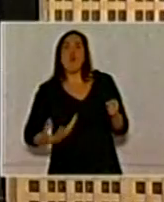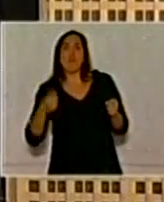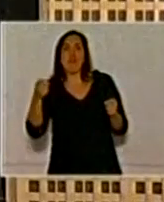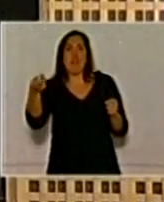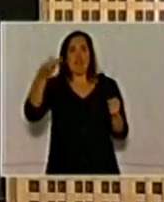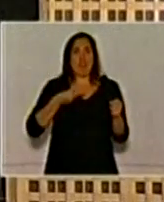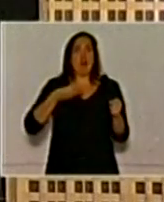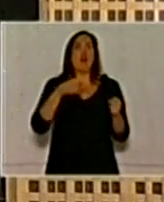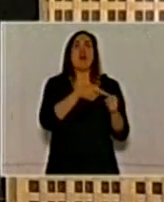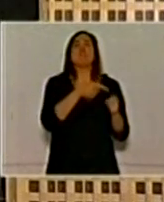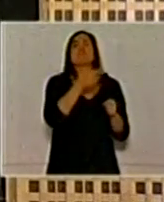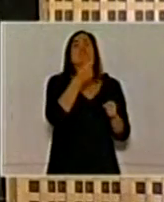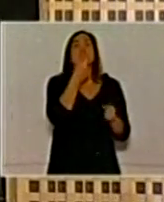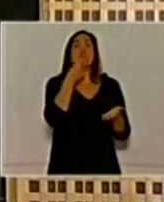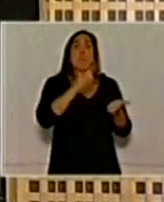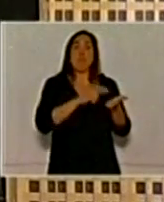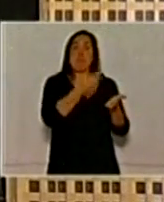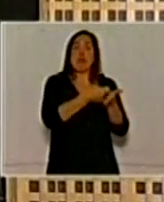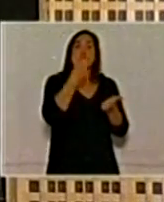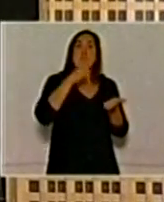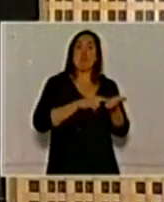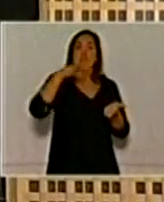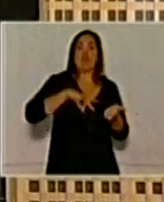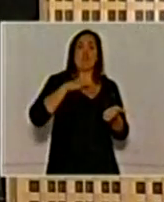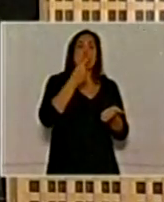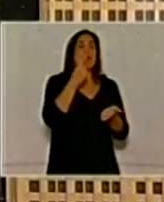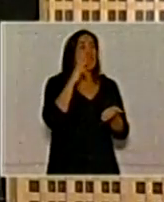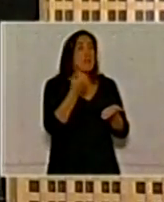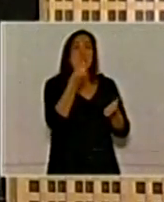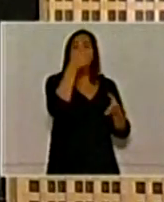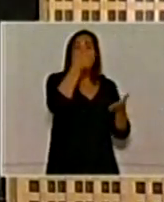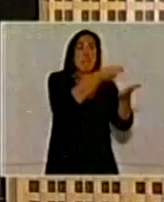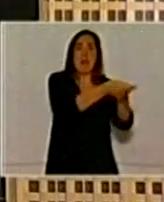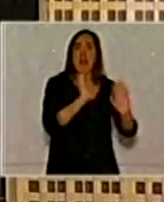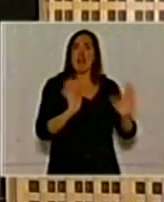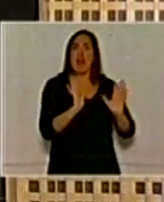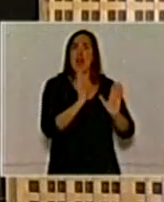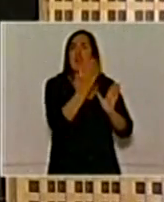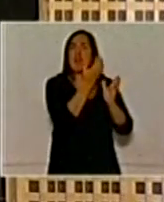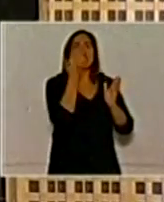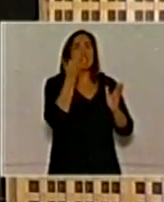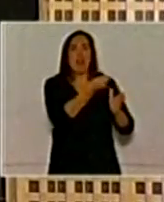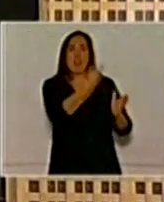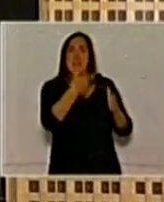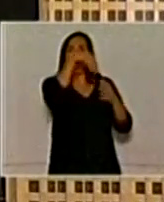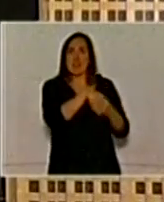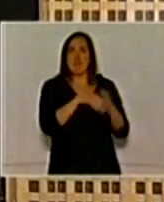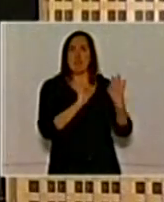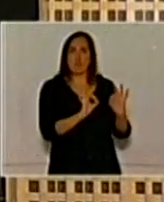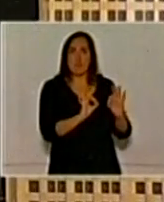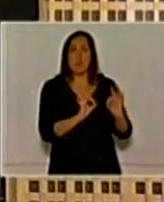ganancias y por lo tanto, es de estricta justicia. Aumento de los montos también,